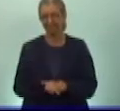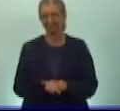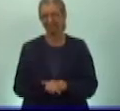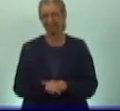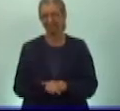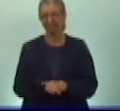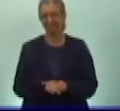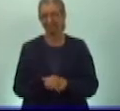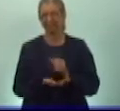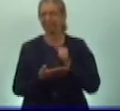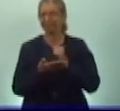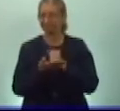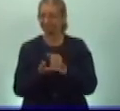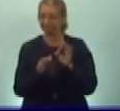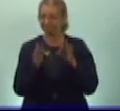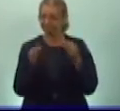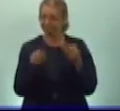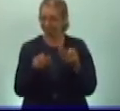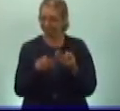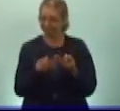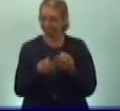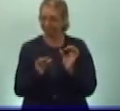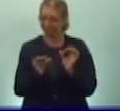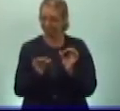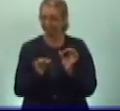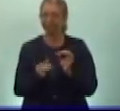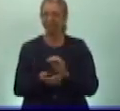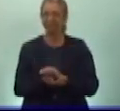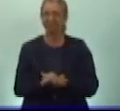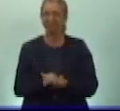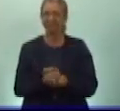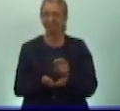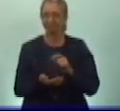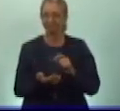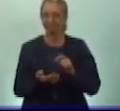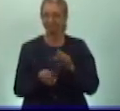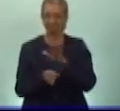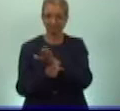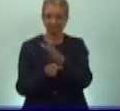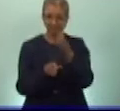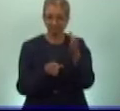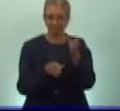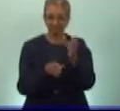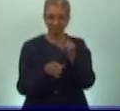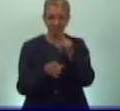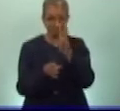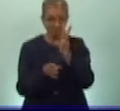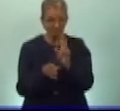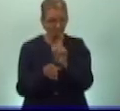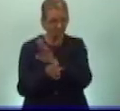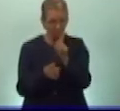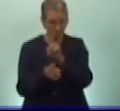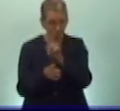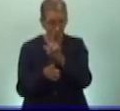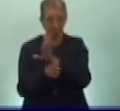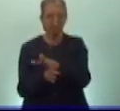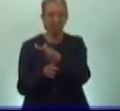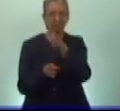independiente. Los familiares, por supuesto, pueden apoyarlo para que escriban el sucesor de cada uno de esos números. Recuerden,